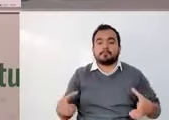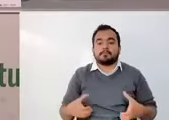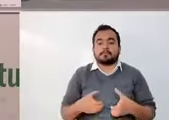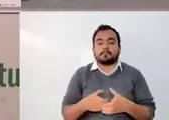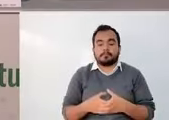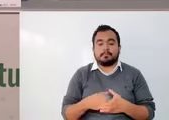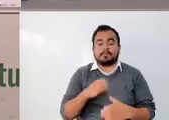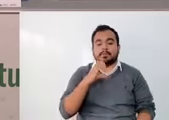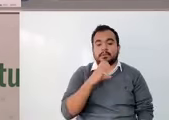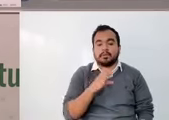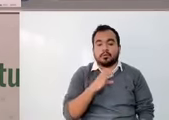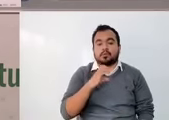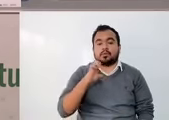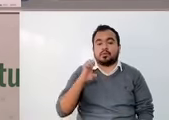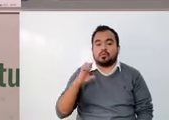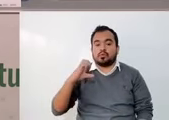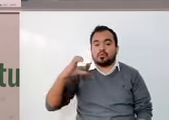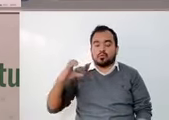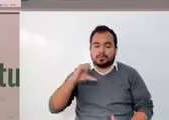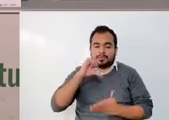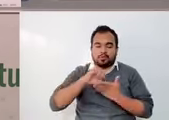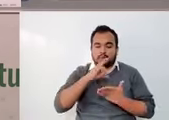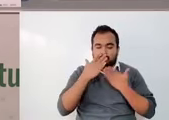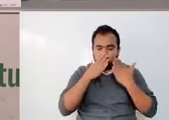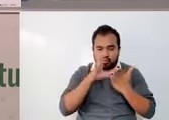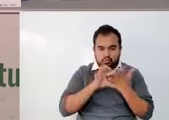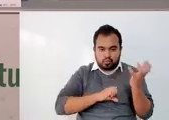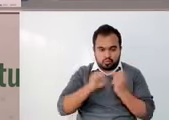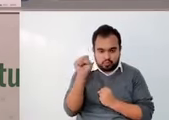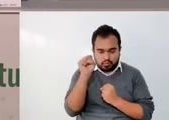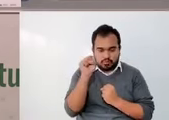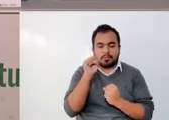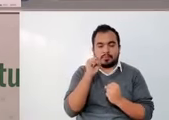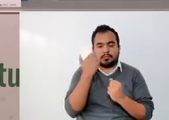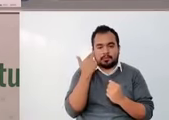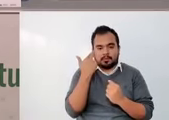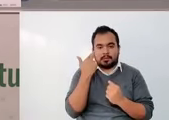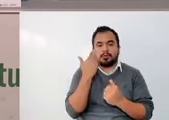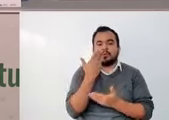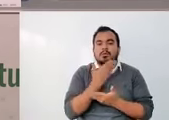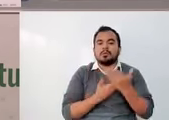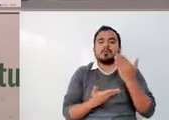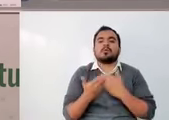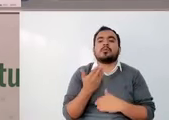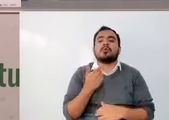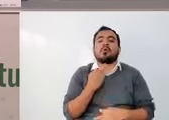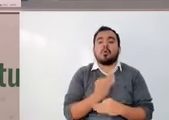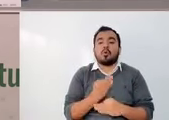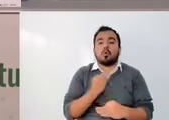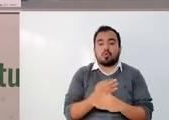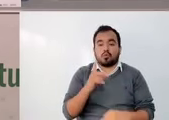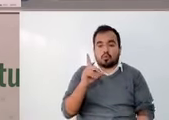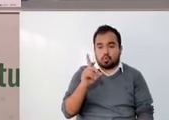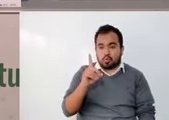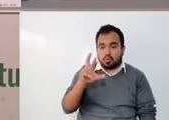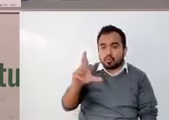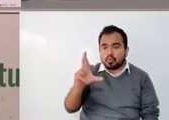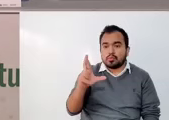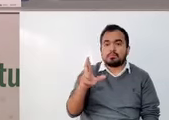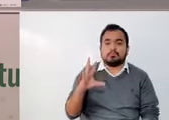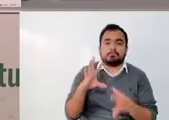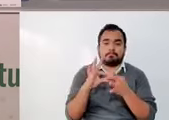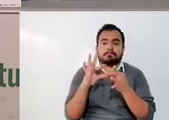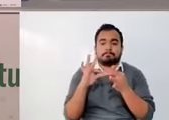muy emocionadas por escuchar su plática. Les comparto la dinámica. Vamos a escuchar al doctor aproximadamente